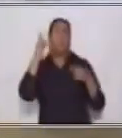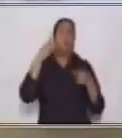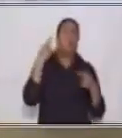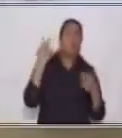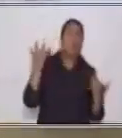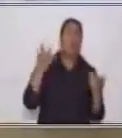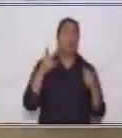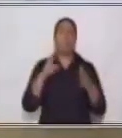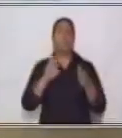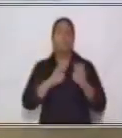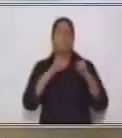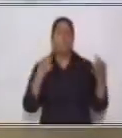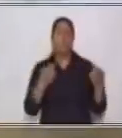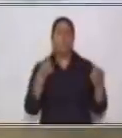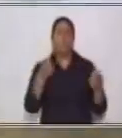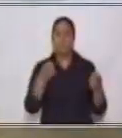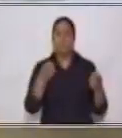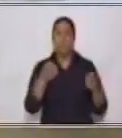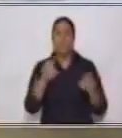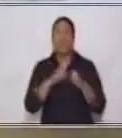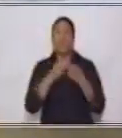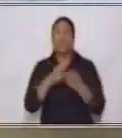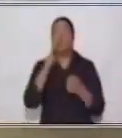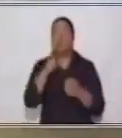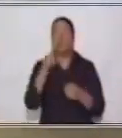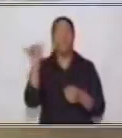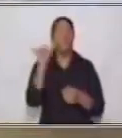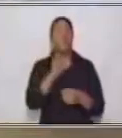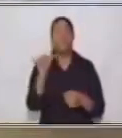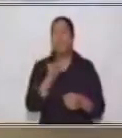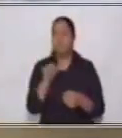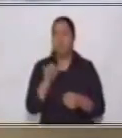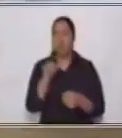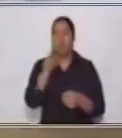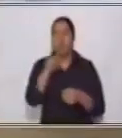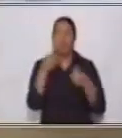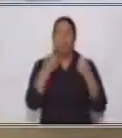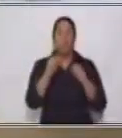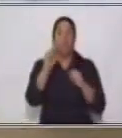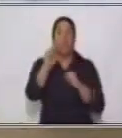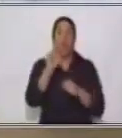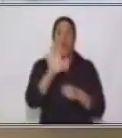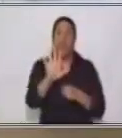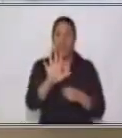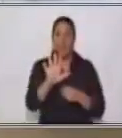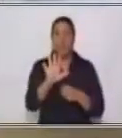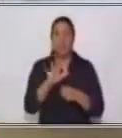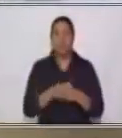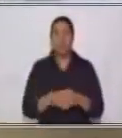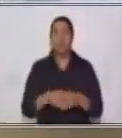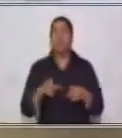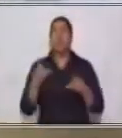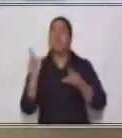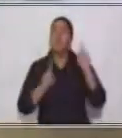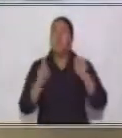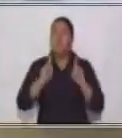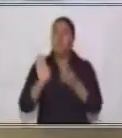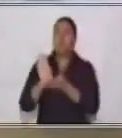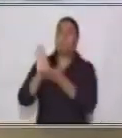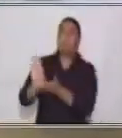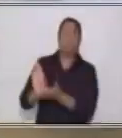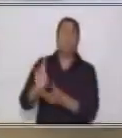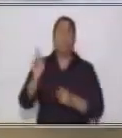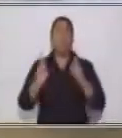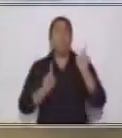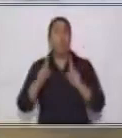trabajaste, trabaja una conclusión acerca de los beneficios, las desventajas de los medios de